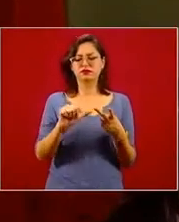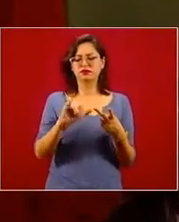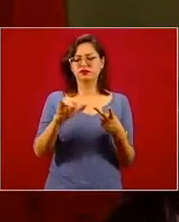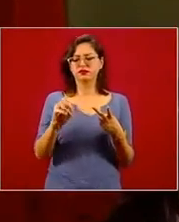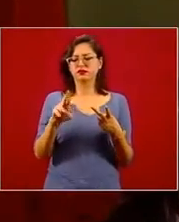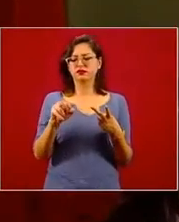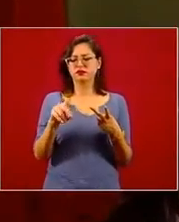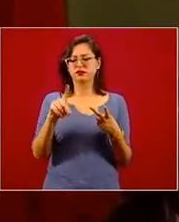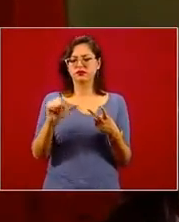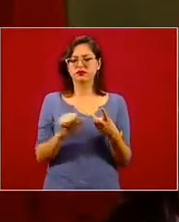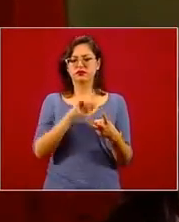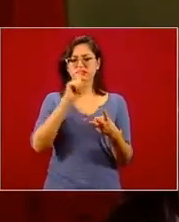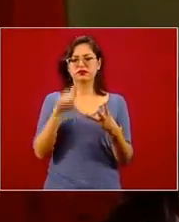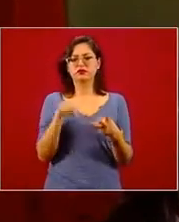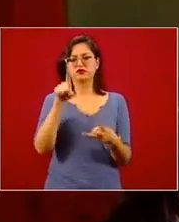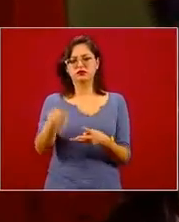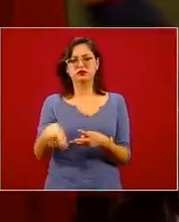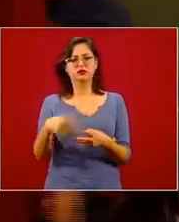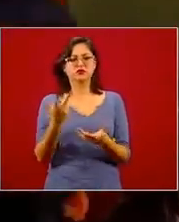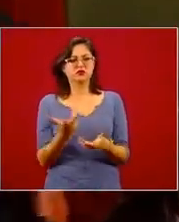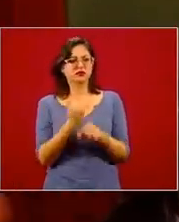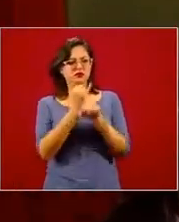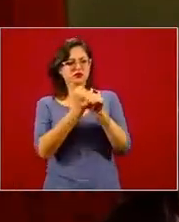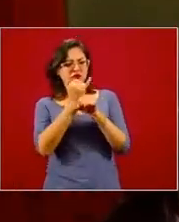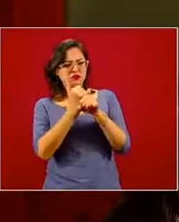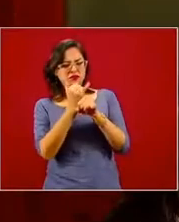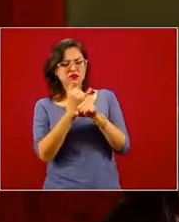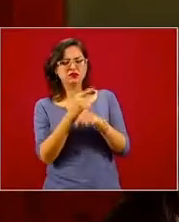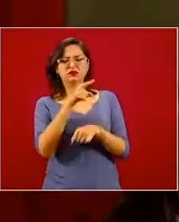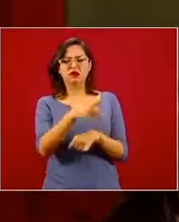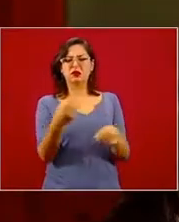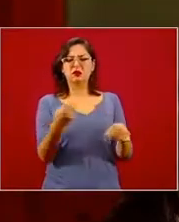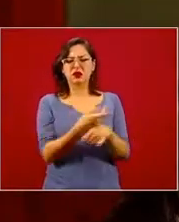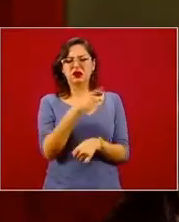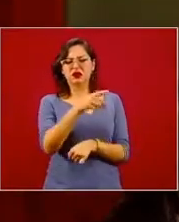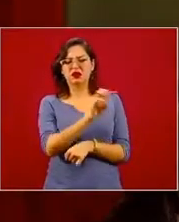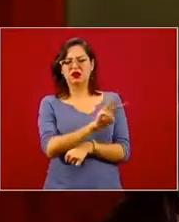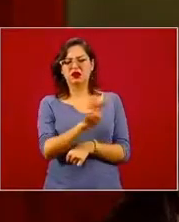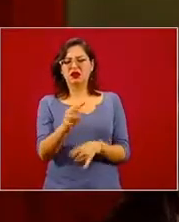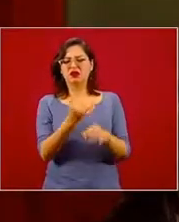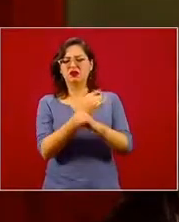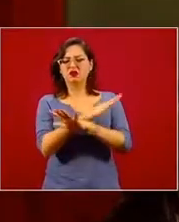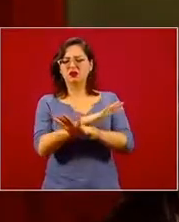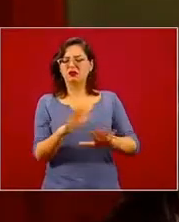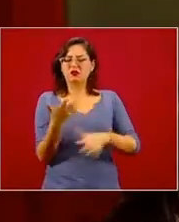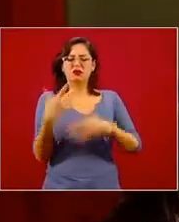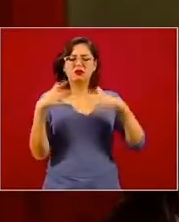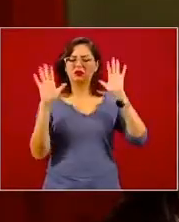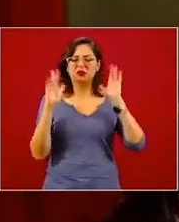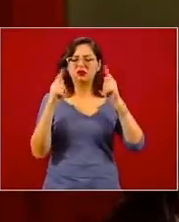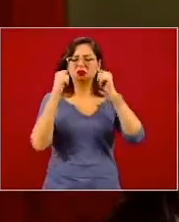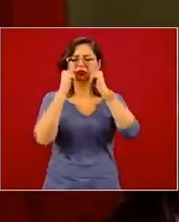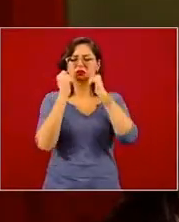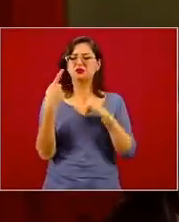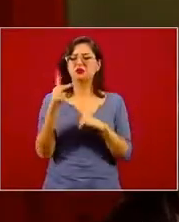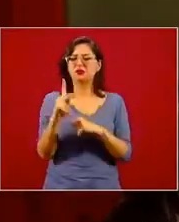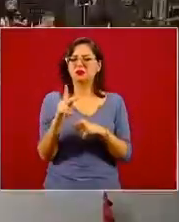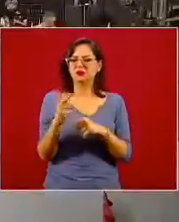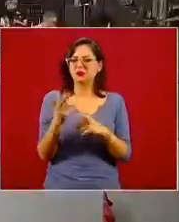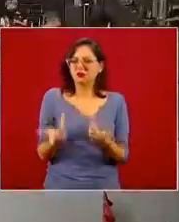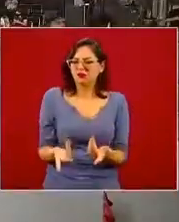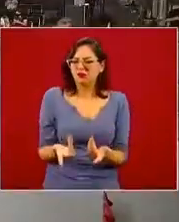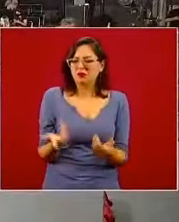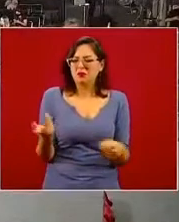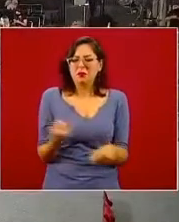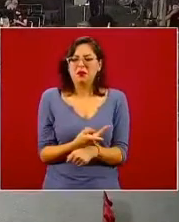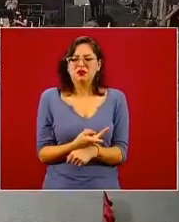una auditoría a la base Reforma de asked you datos, this question pero en before, fin, La Jornada too. realmente lo que creo que There importa is aquí even es an qué tan audit on this trascendentes es. database. But